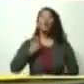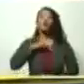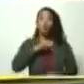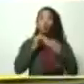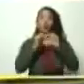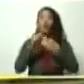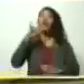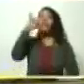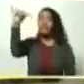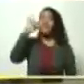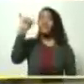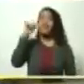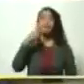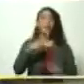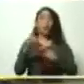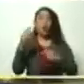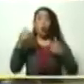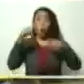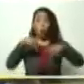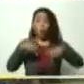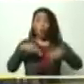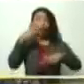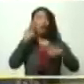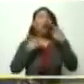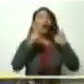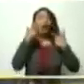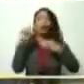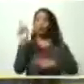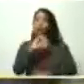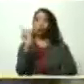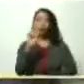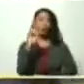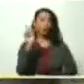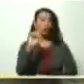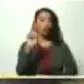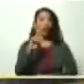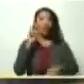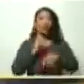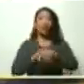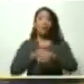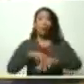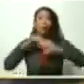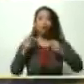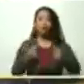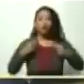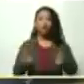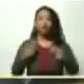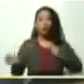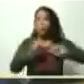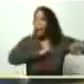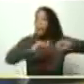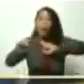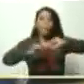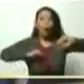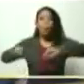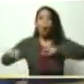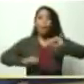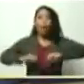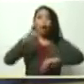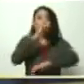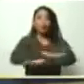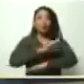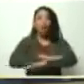pero no es tiempo de lloriqueo es tiempo de acción acción acción